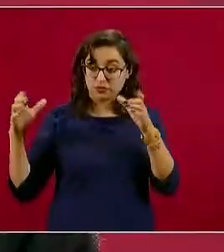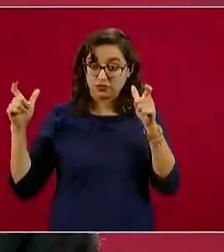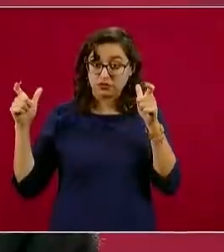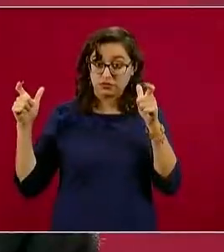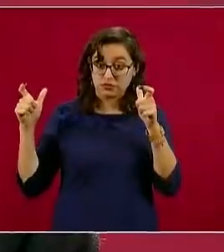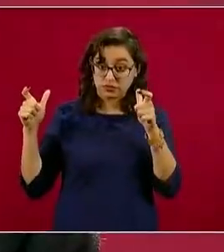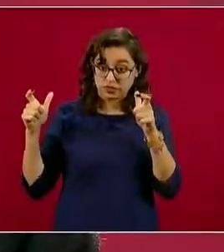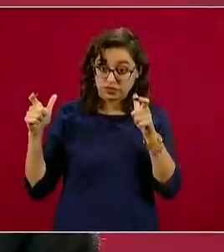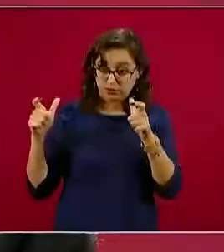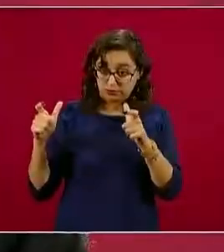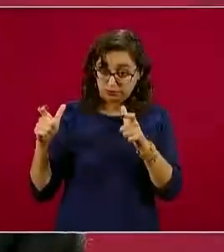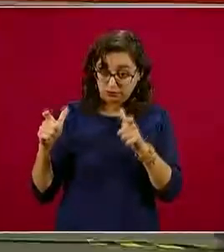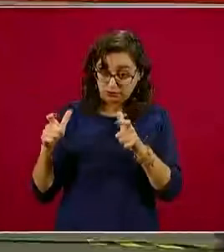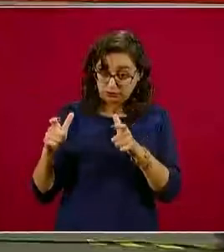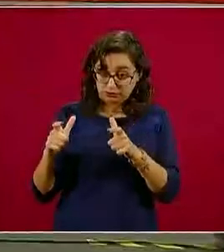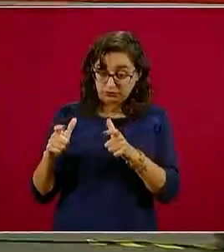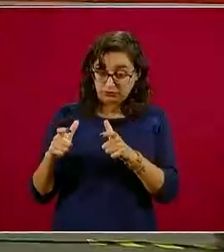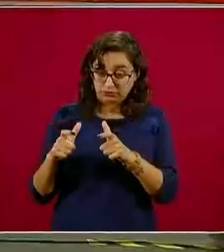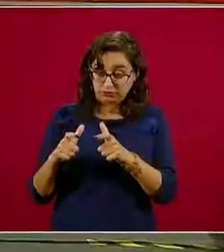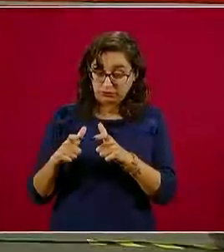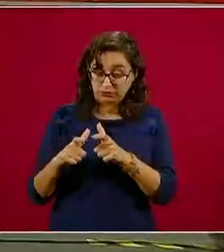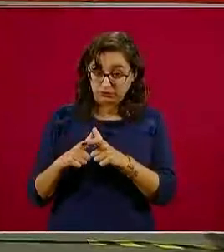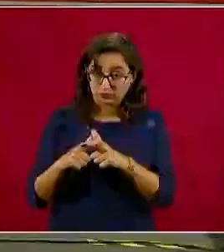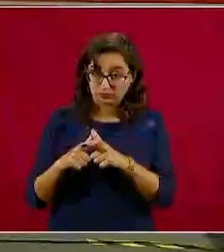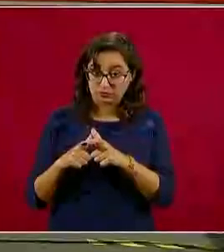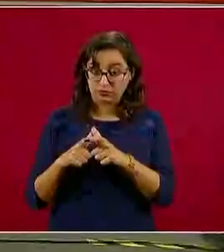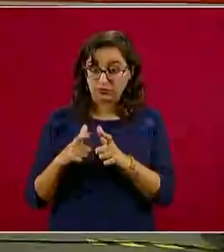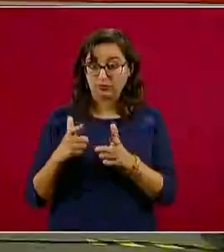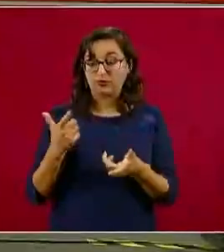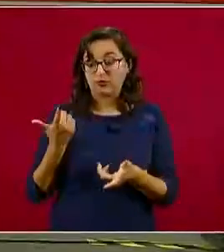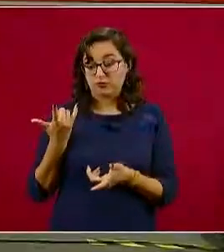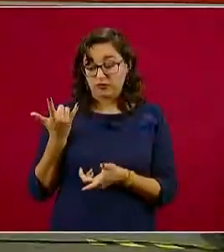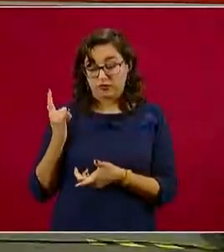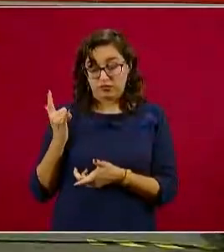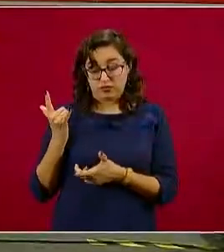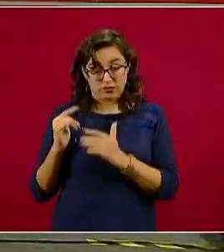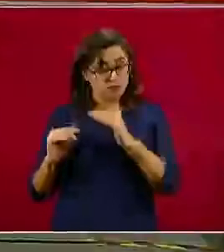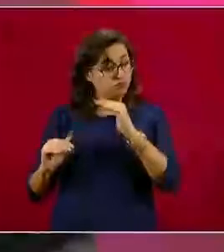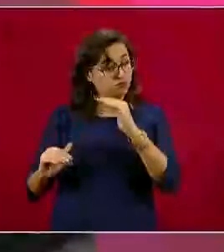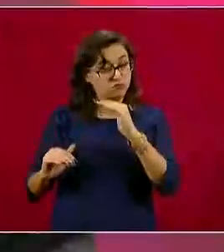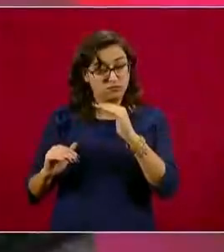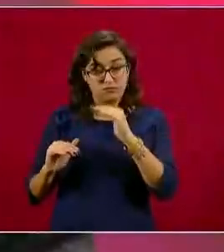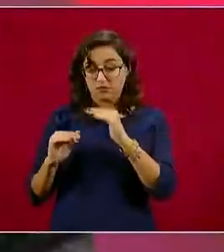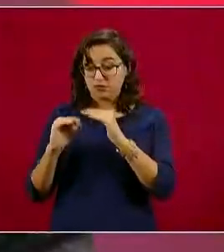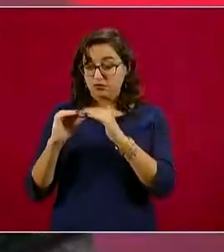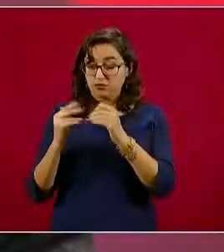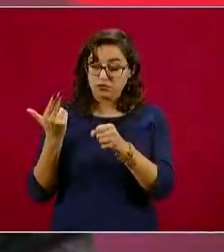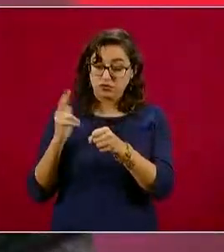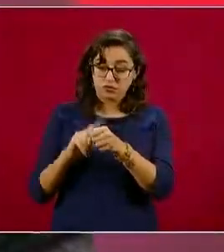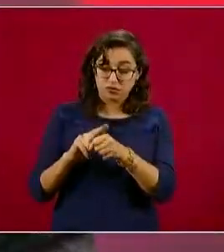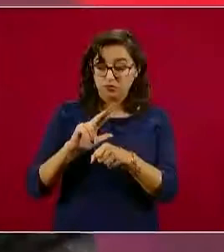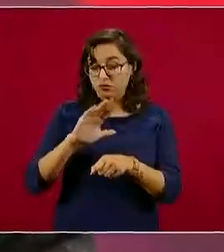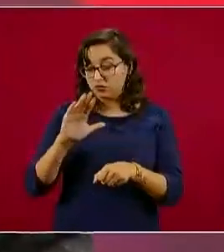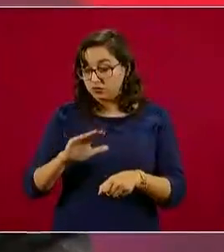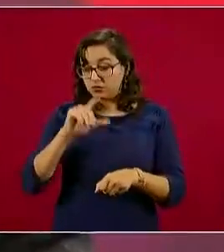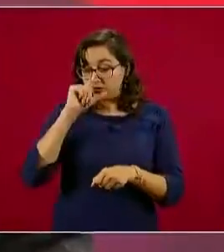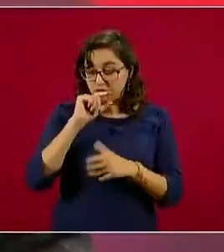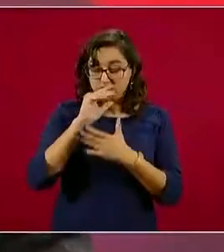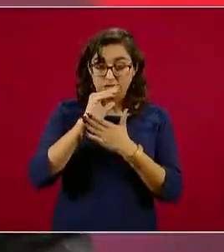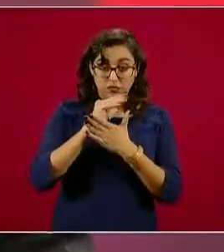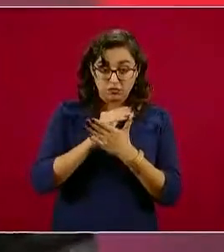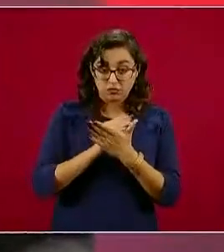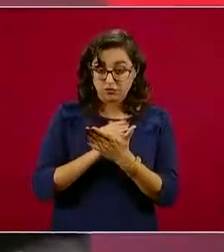y cuarta semanas de julio y que tendríamos descenso en el número diario de casos, hospitalizaciones y defunciones, podríamos